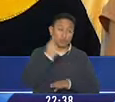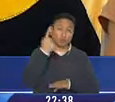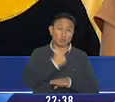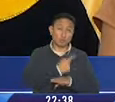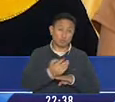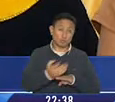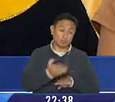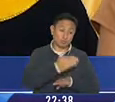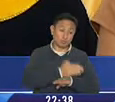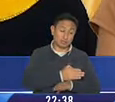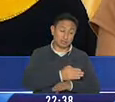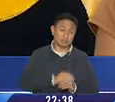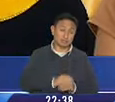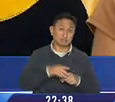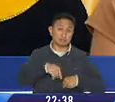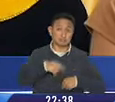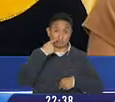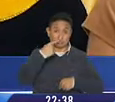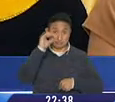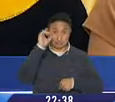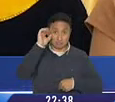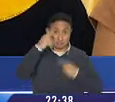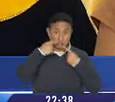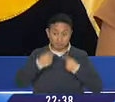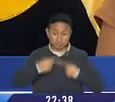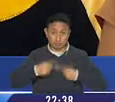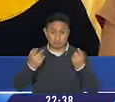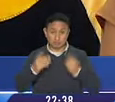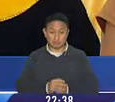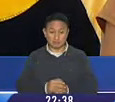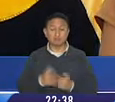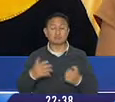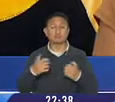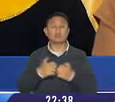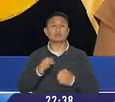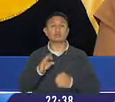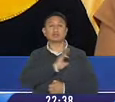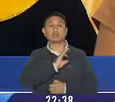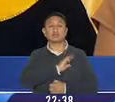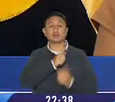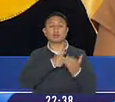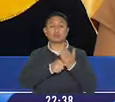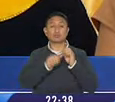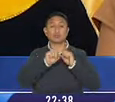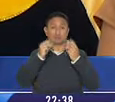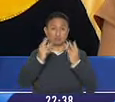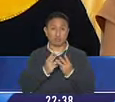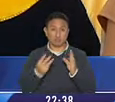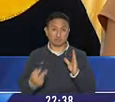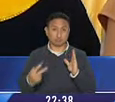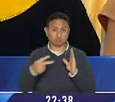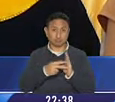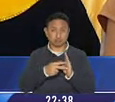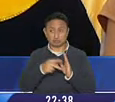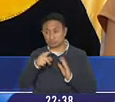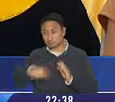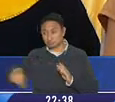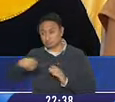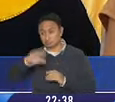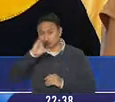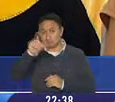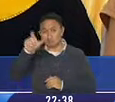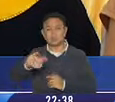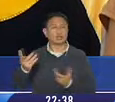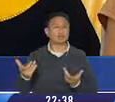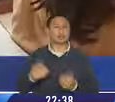semana y una vez que se volvió viral en redes sociales, el equipo técnico del MIES se activó para poder dar con el paradero